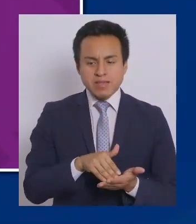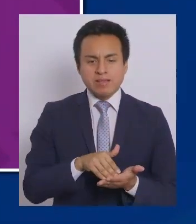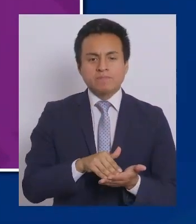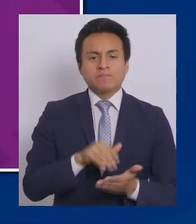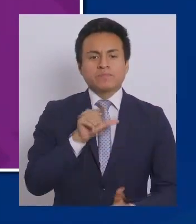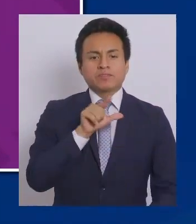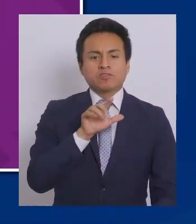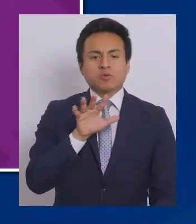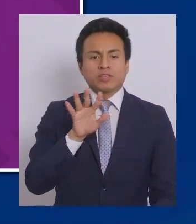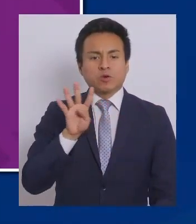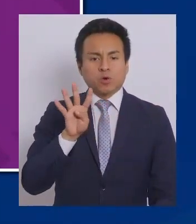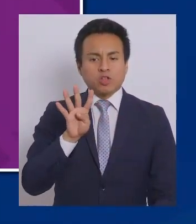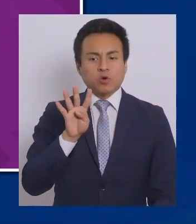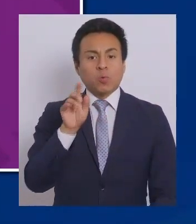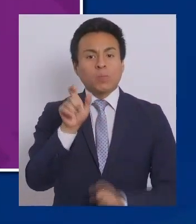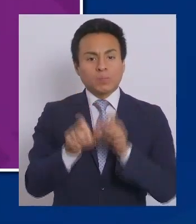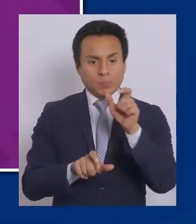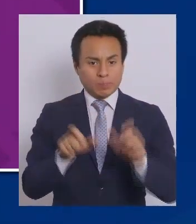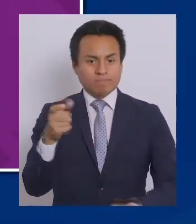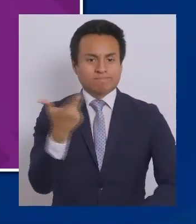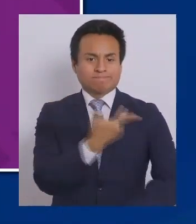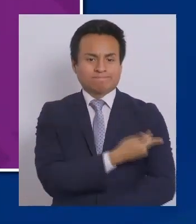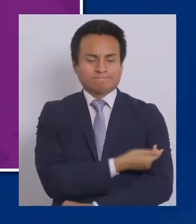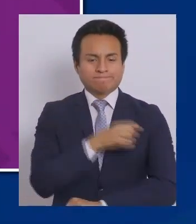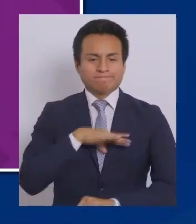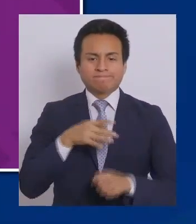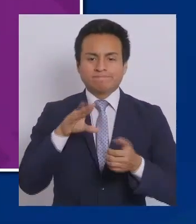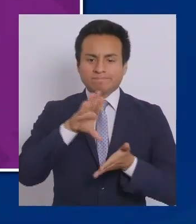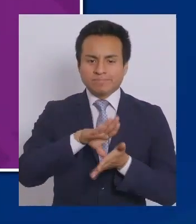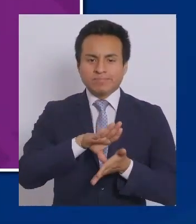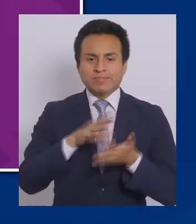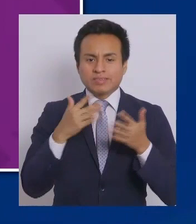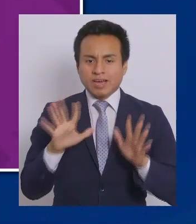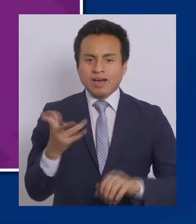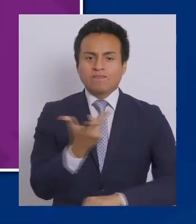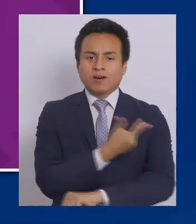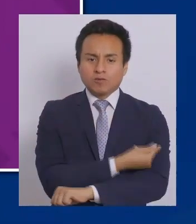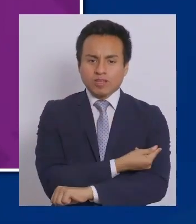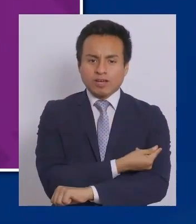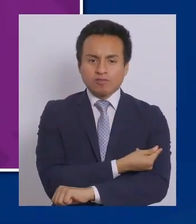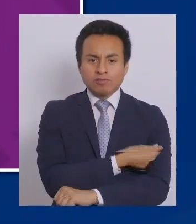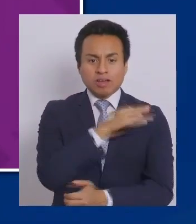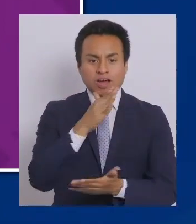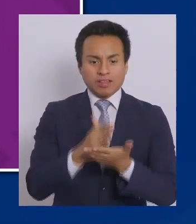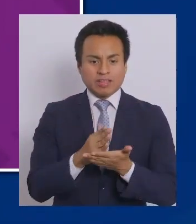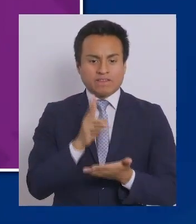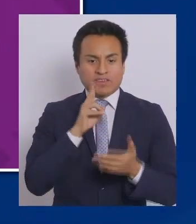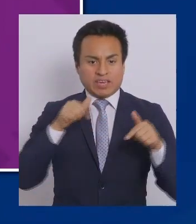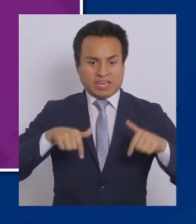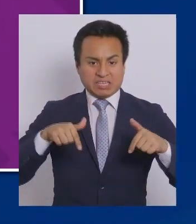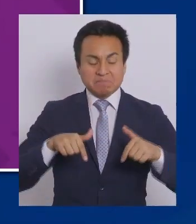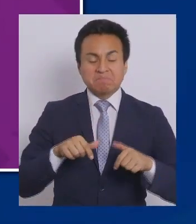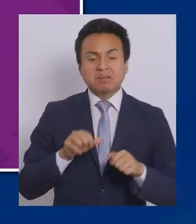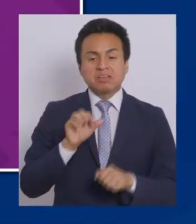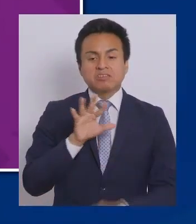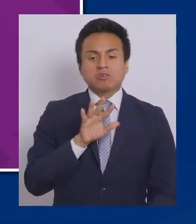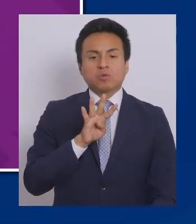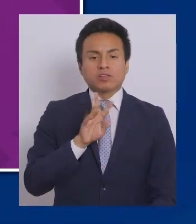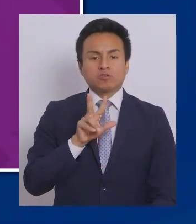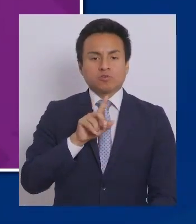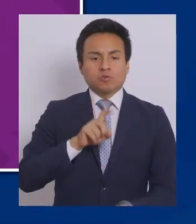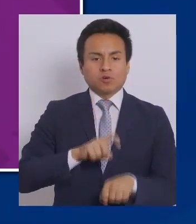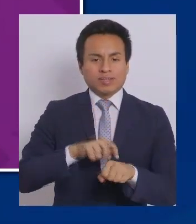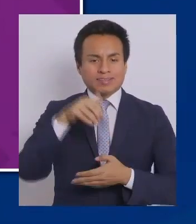mil 754 habitantes de nuestro país vacunados hasta día viernes a las 17 48